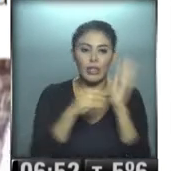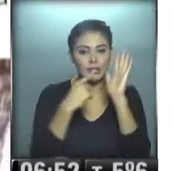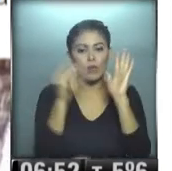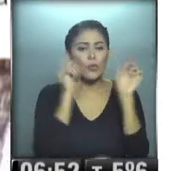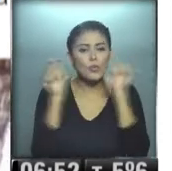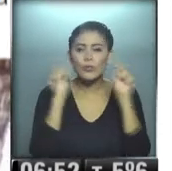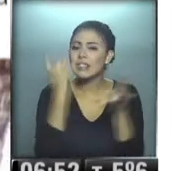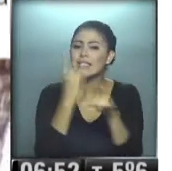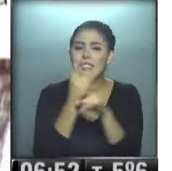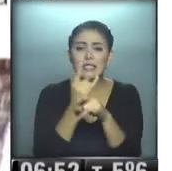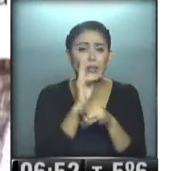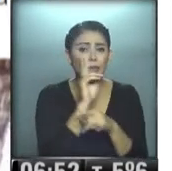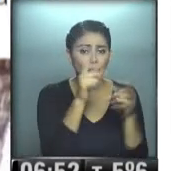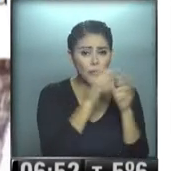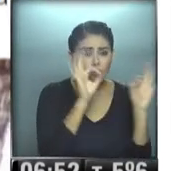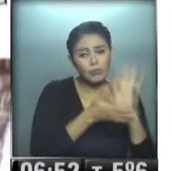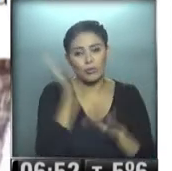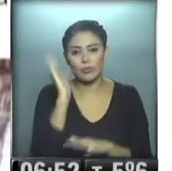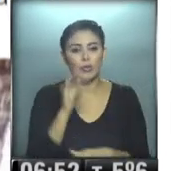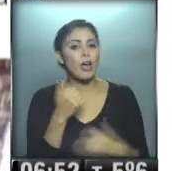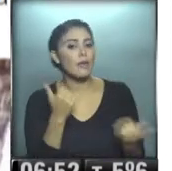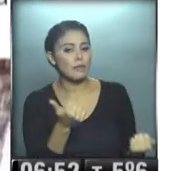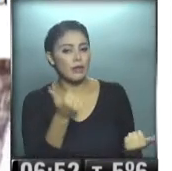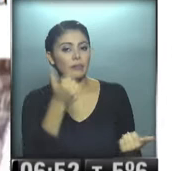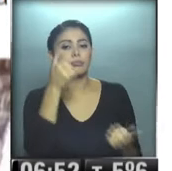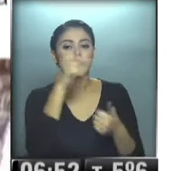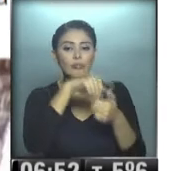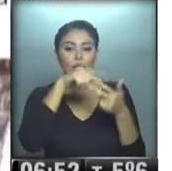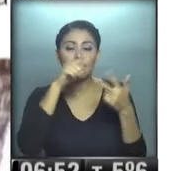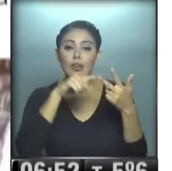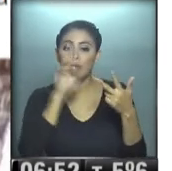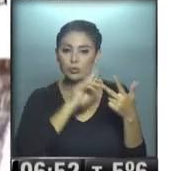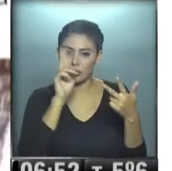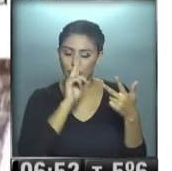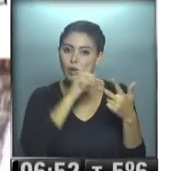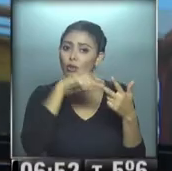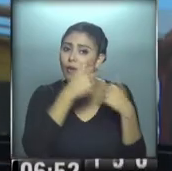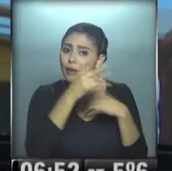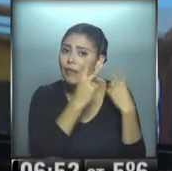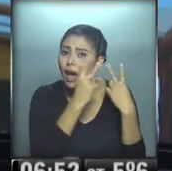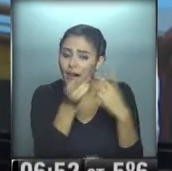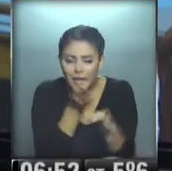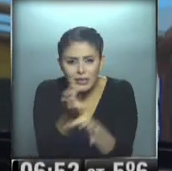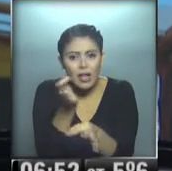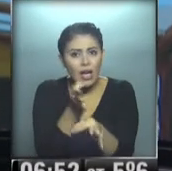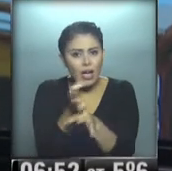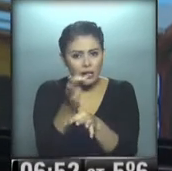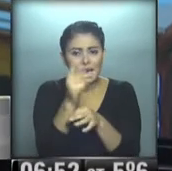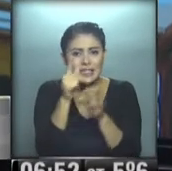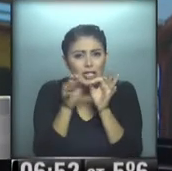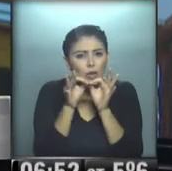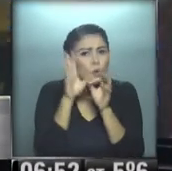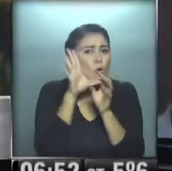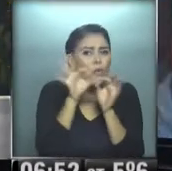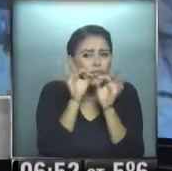besos. Siempre te vemos antes de irnos. Mirta, queridísima, Lucrecia y Erika están viajando para dar clases 50 kilómetros en